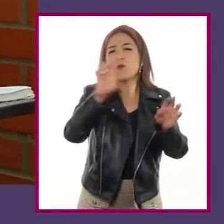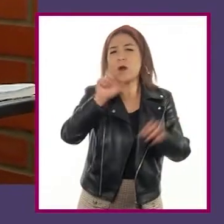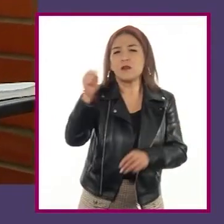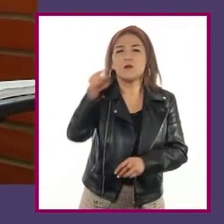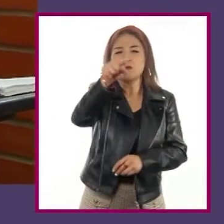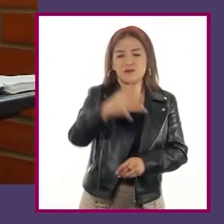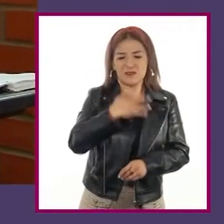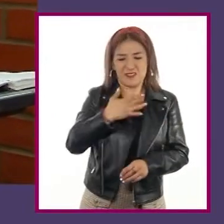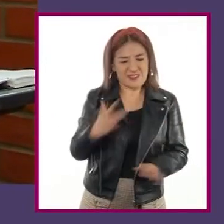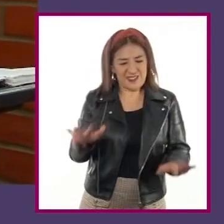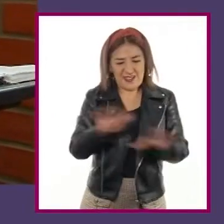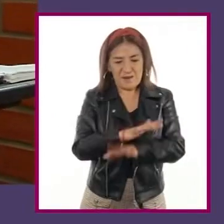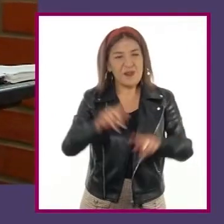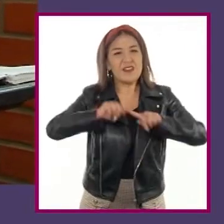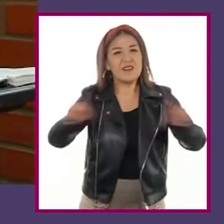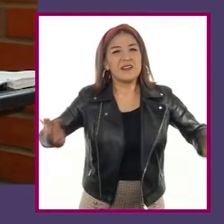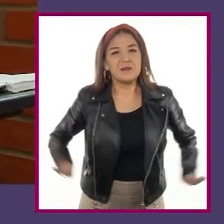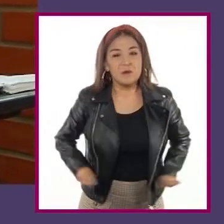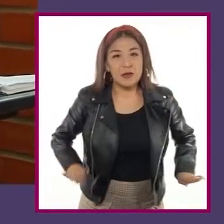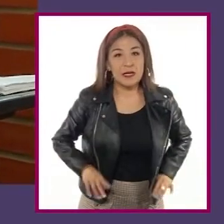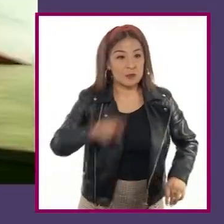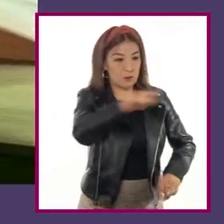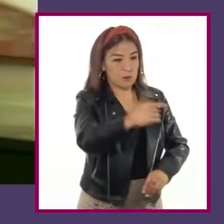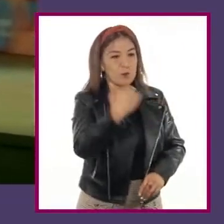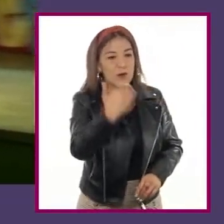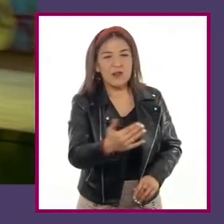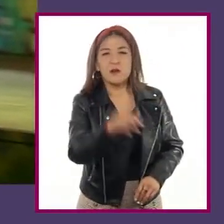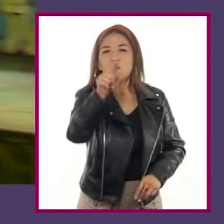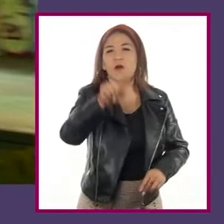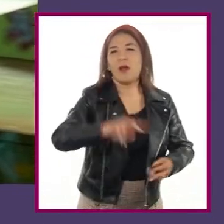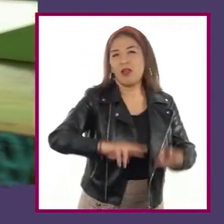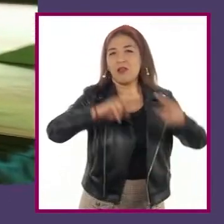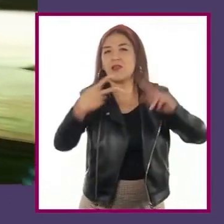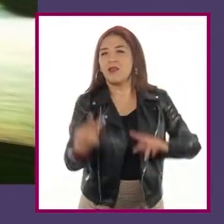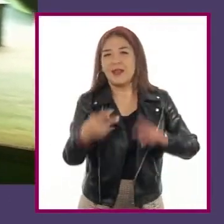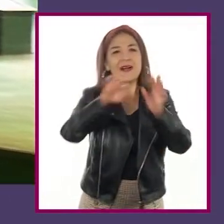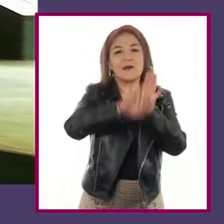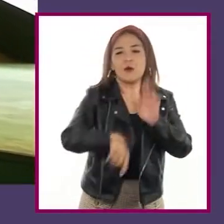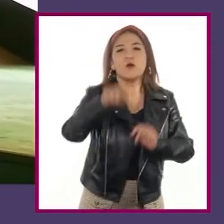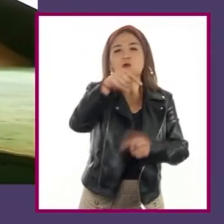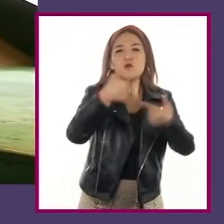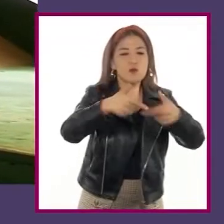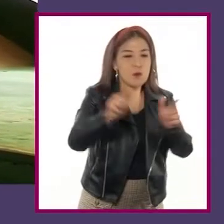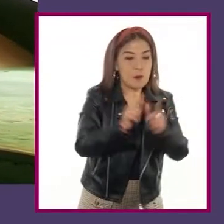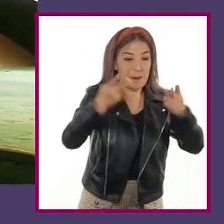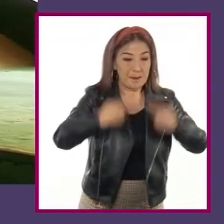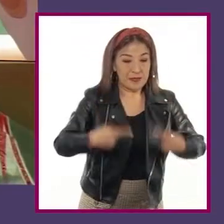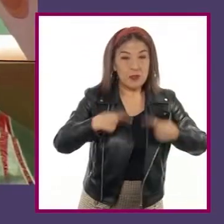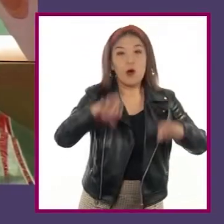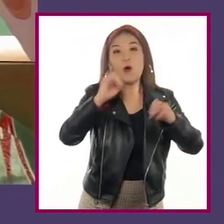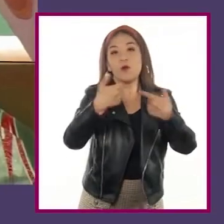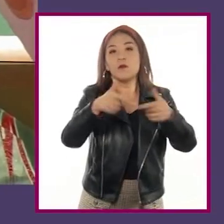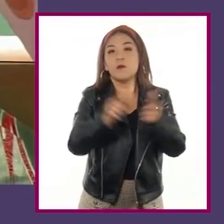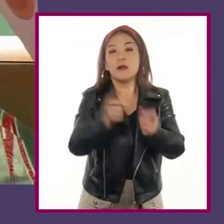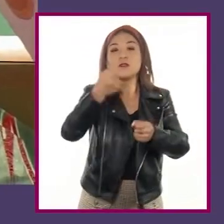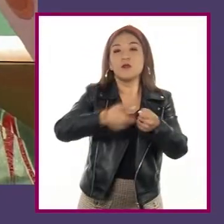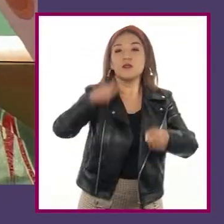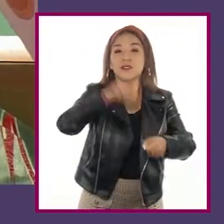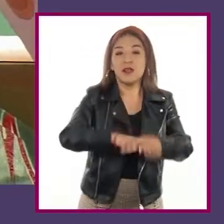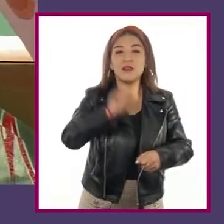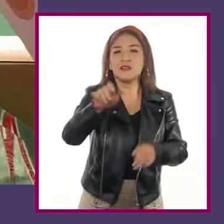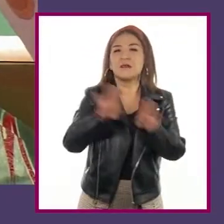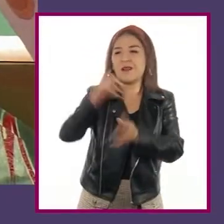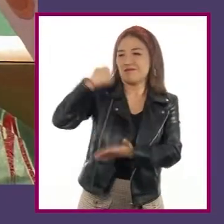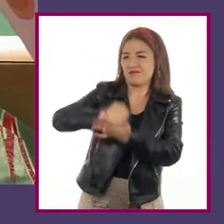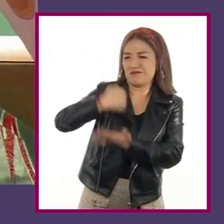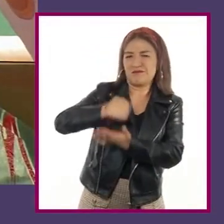manera diferente de lo que sabes que es correcto? Algunos grupos sociales o personas pueden ejercer presión sobre nosotros